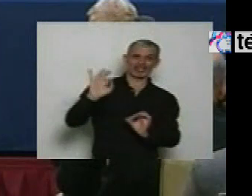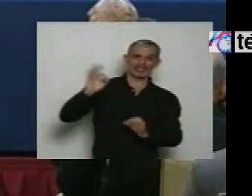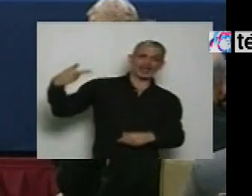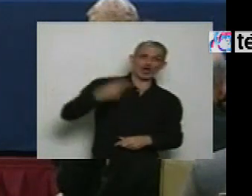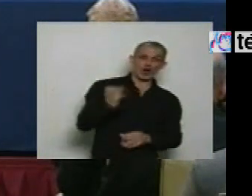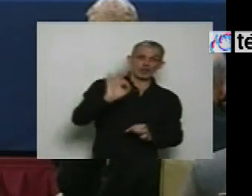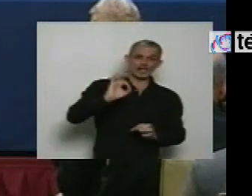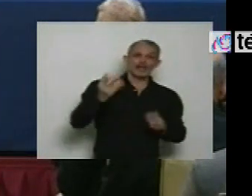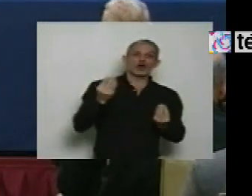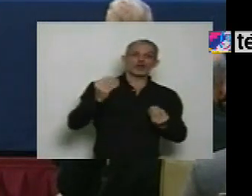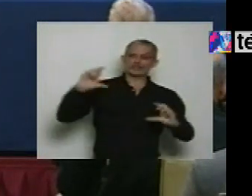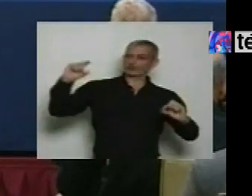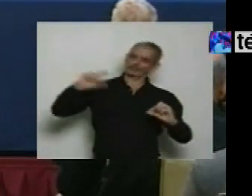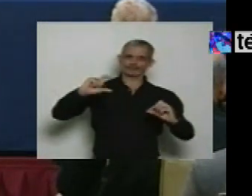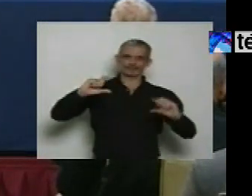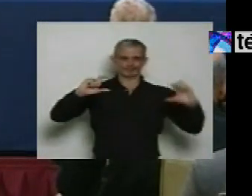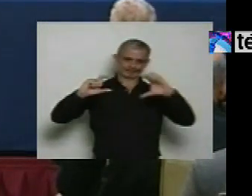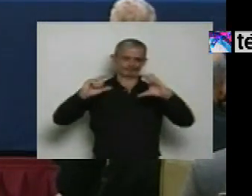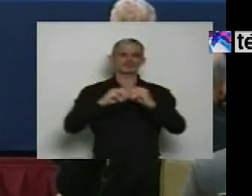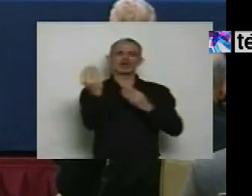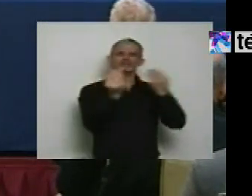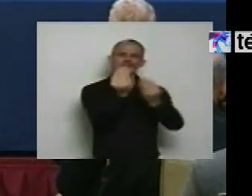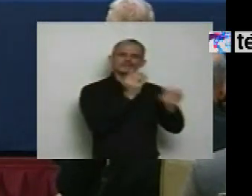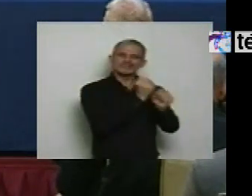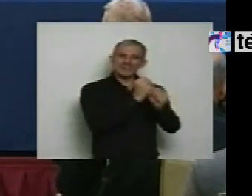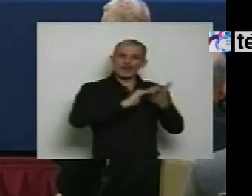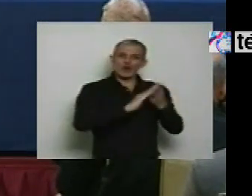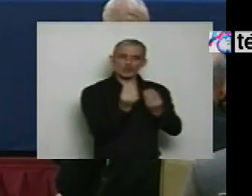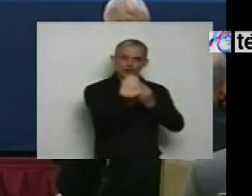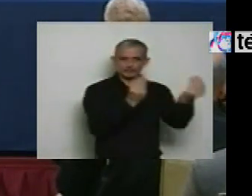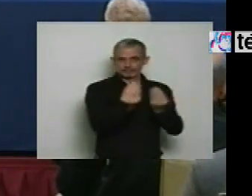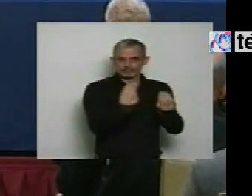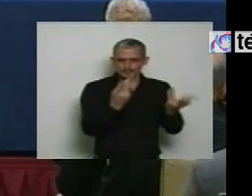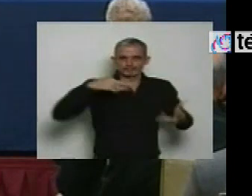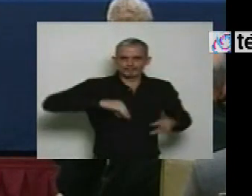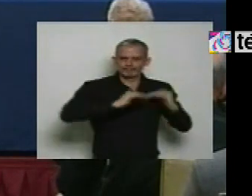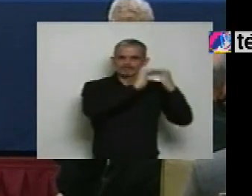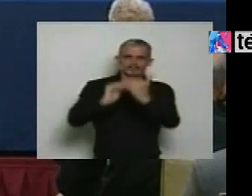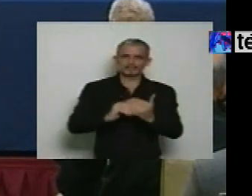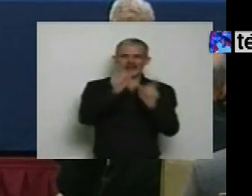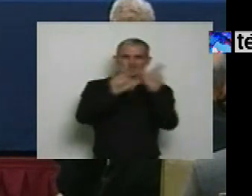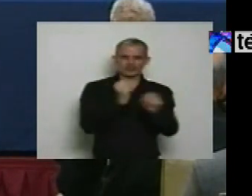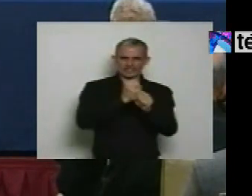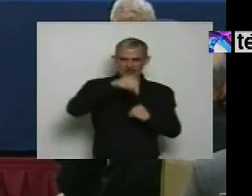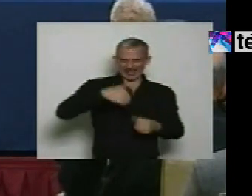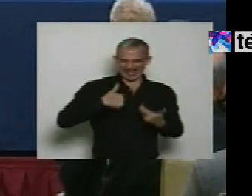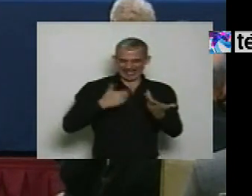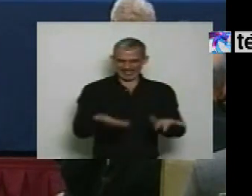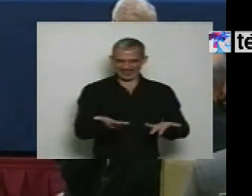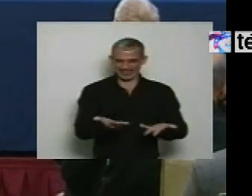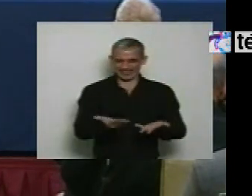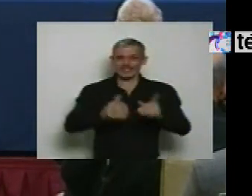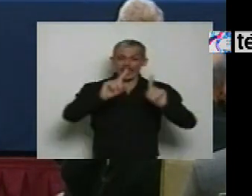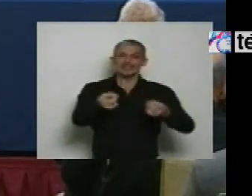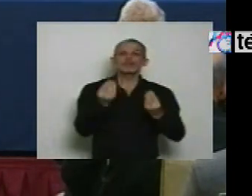viene, o como creación de nuevos puestos de trabajo para los productores argentinos, y por supuesto